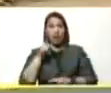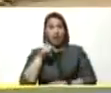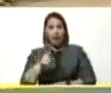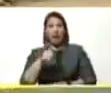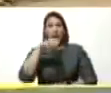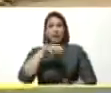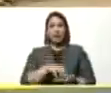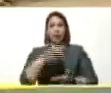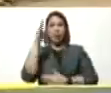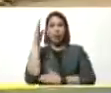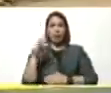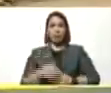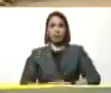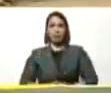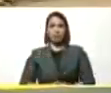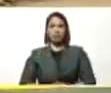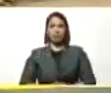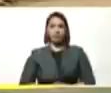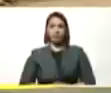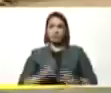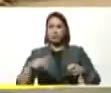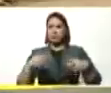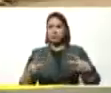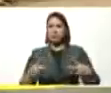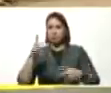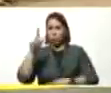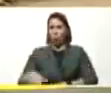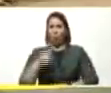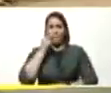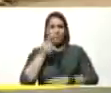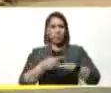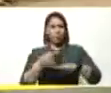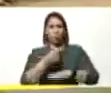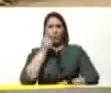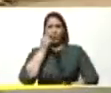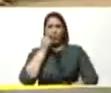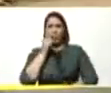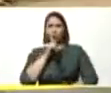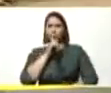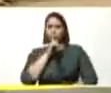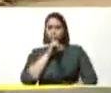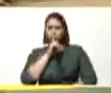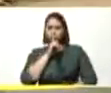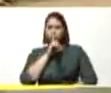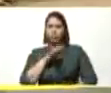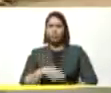el estado Lara. Un fenómeno, Adolfo Pereira. Calladito,